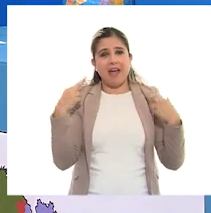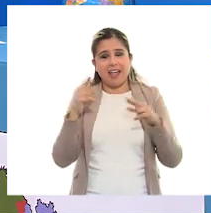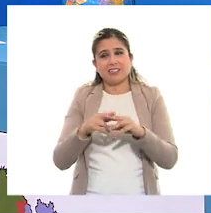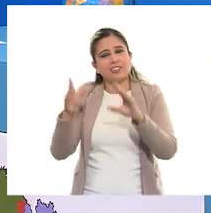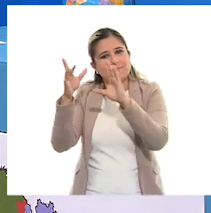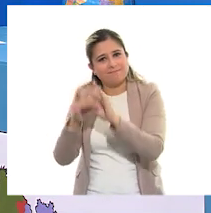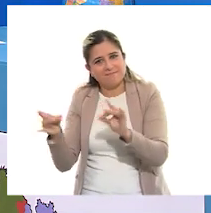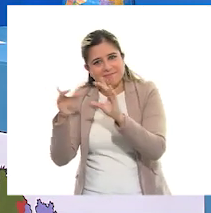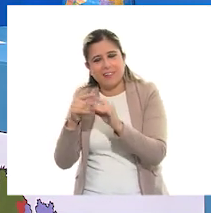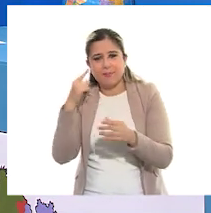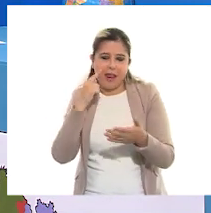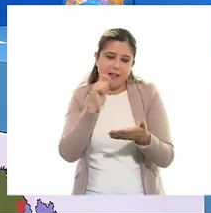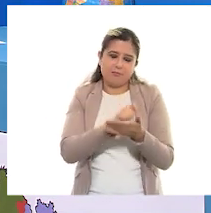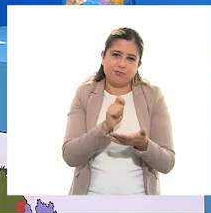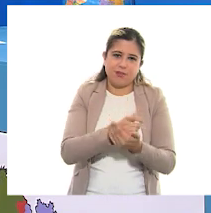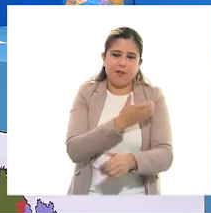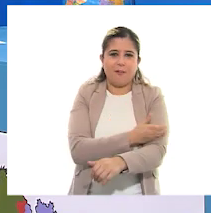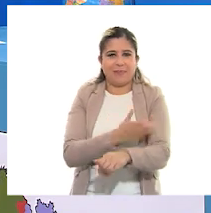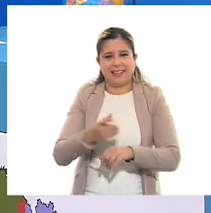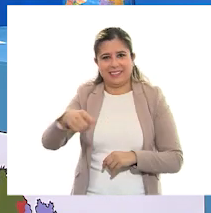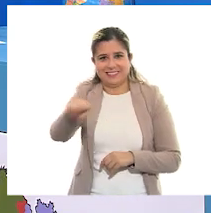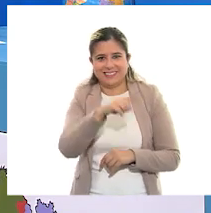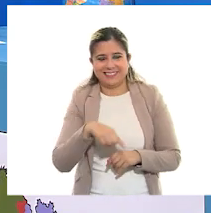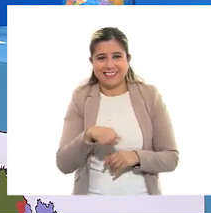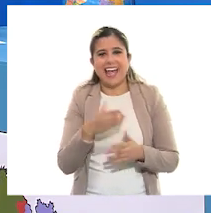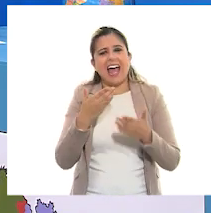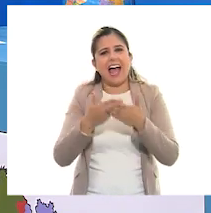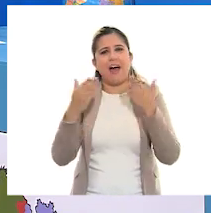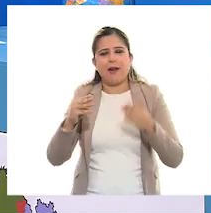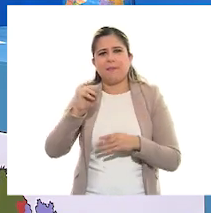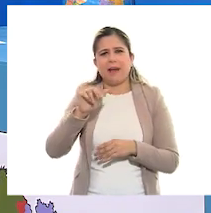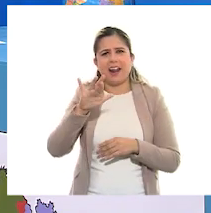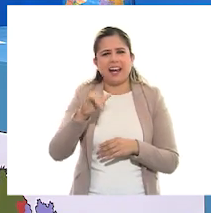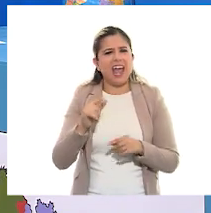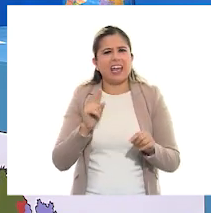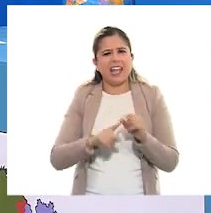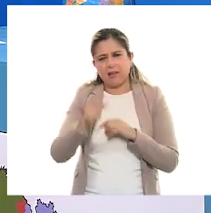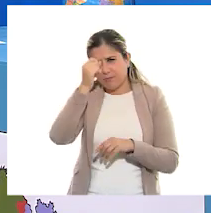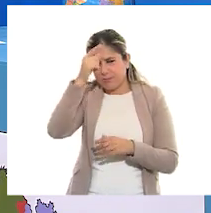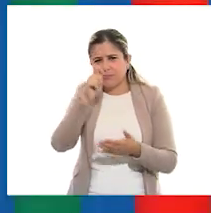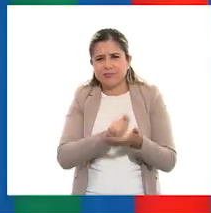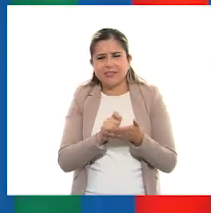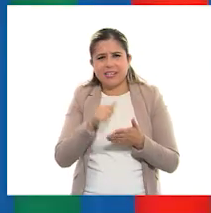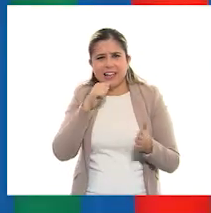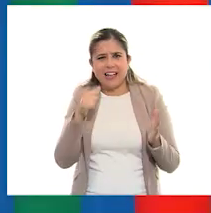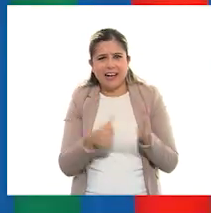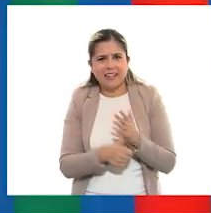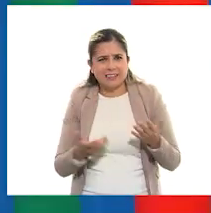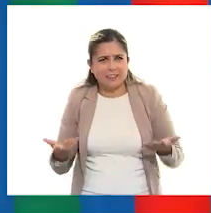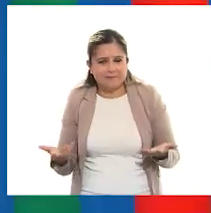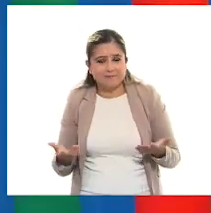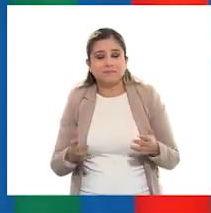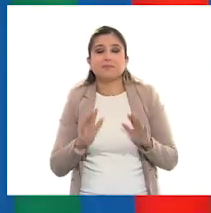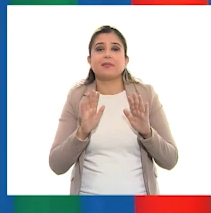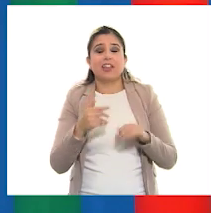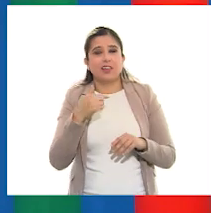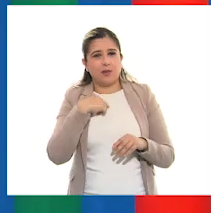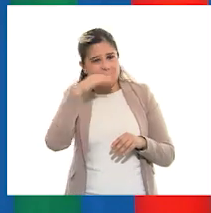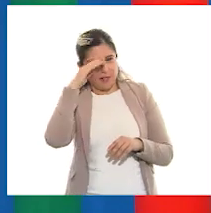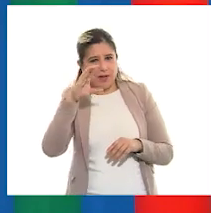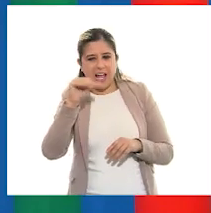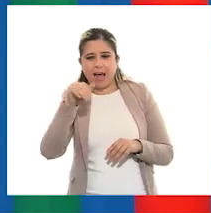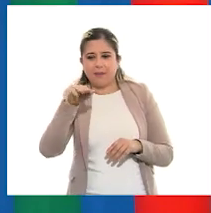o profesora y sus compañeros. Ahora, María, ¿quién es el autor de la carta? Supongo que